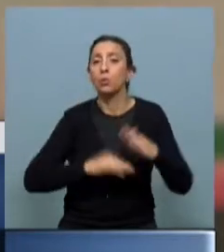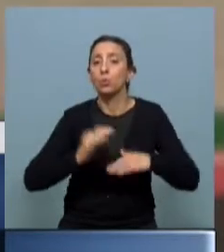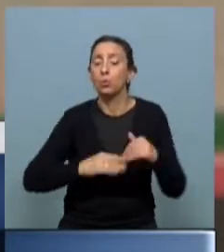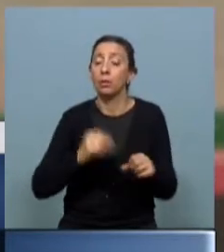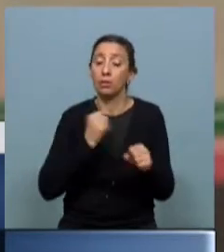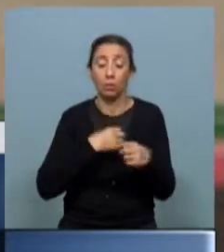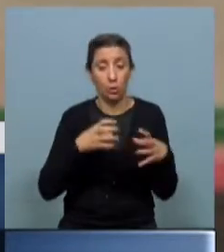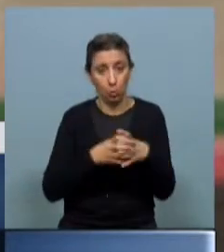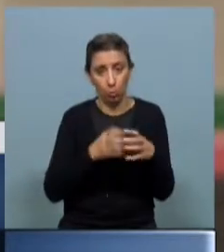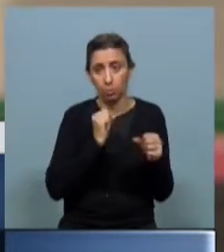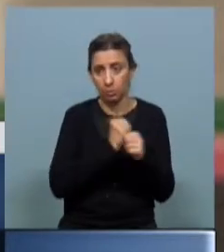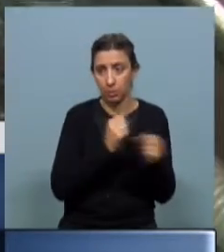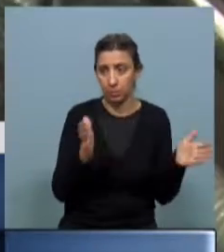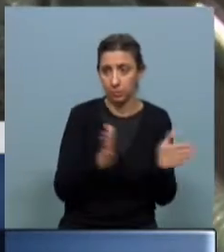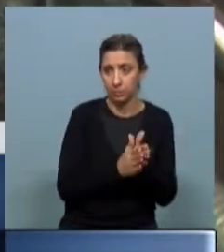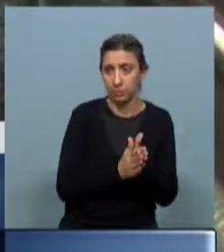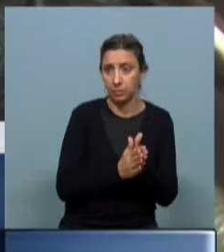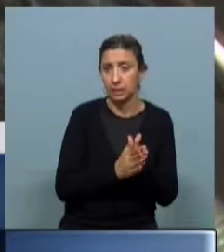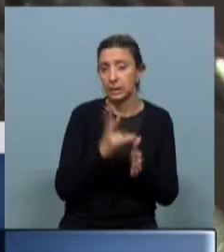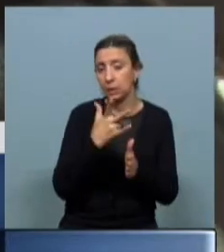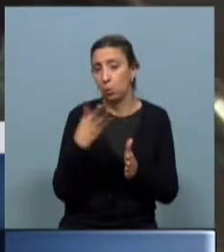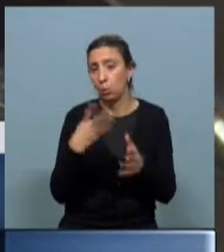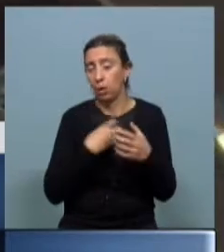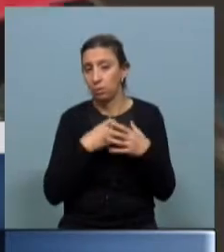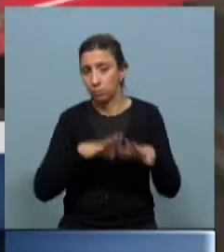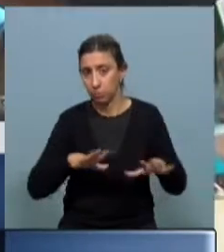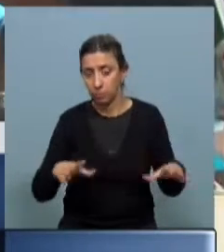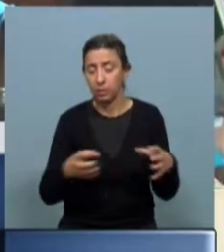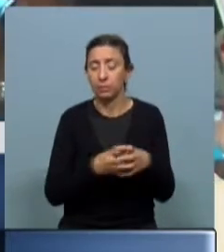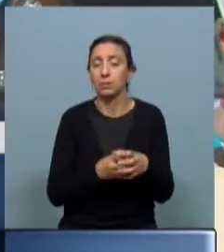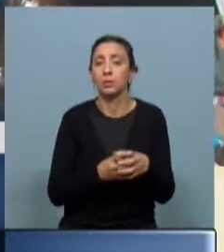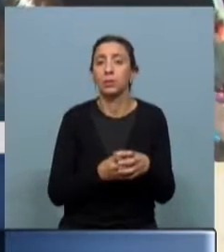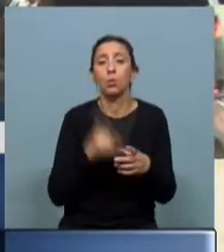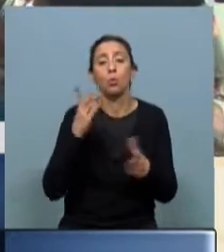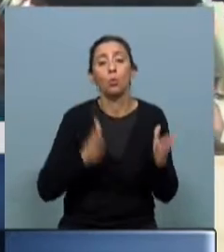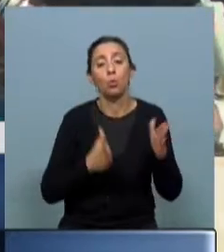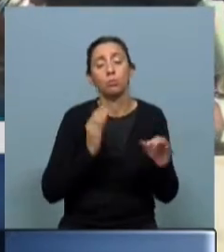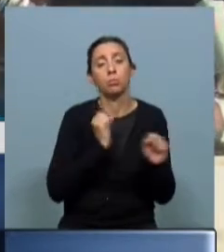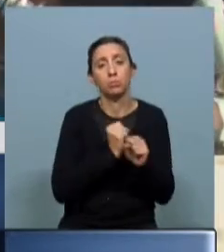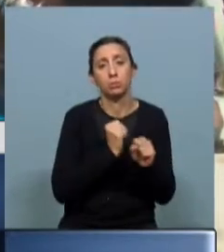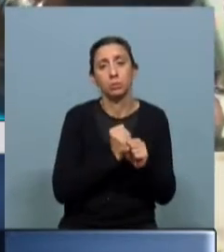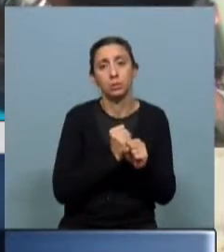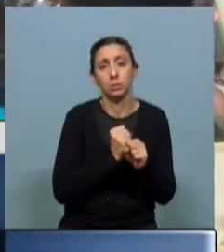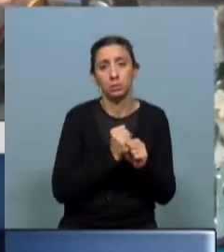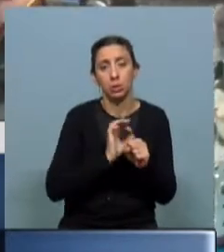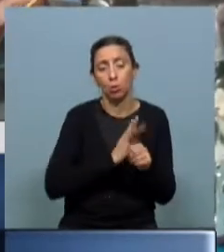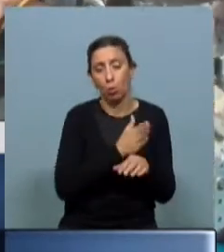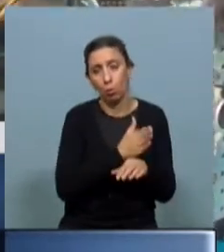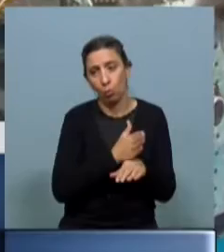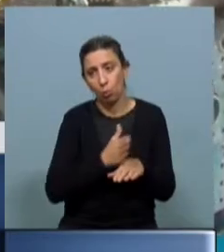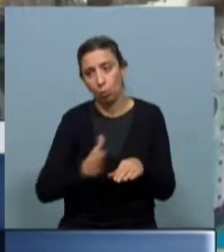chicos trabajan en grupos de 3 o 4 chicos y tienen un robot que lo van trabajando durante todo el